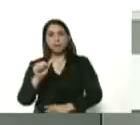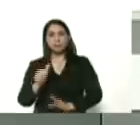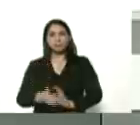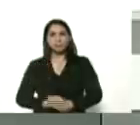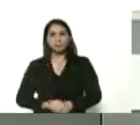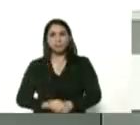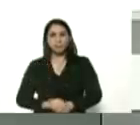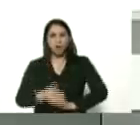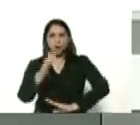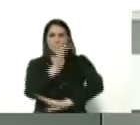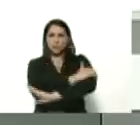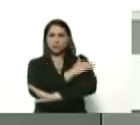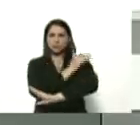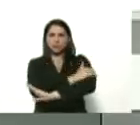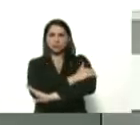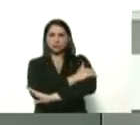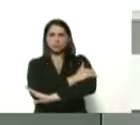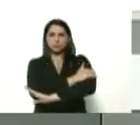la oposición,